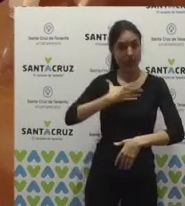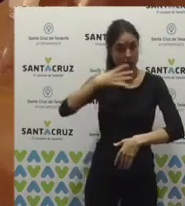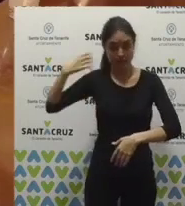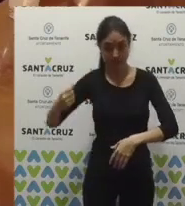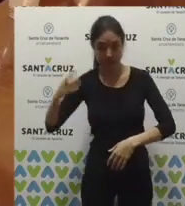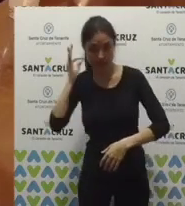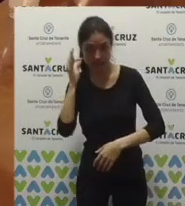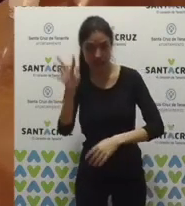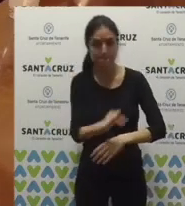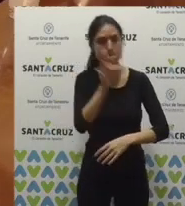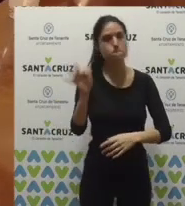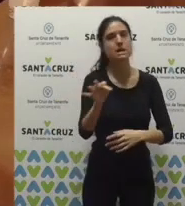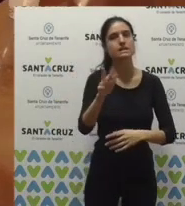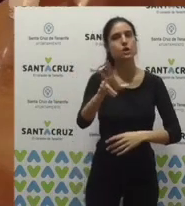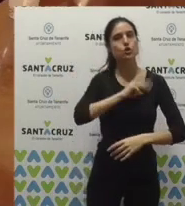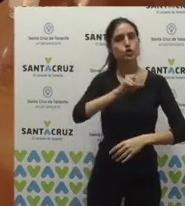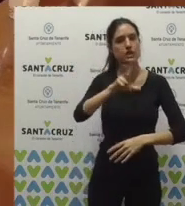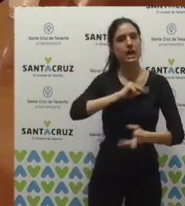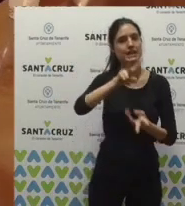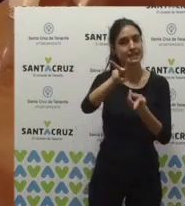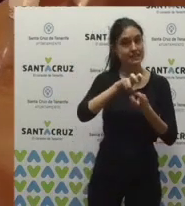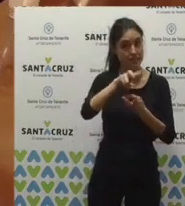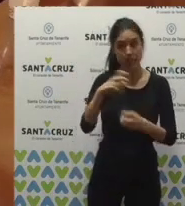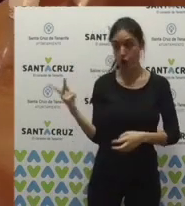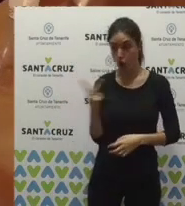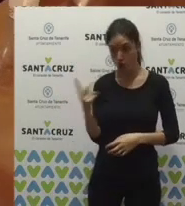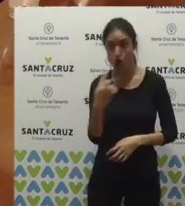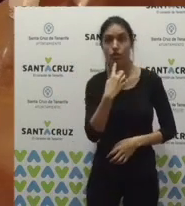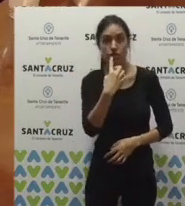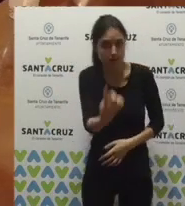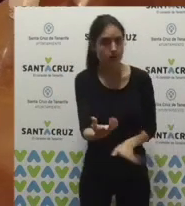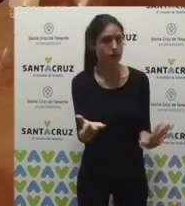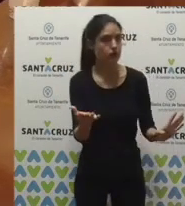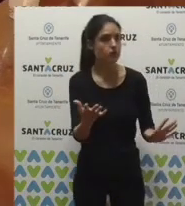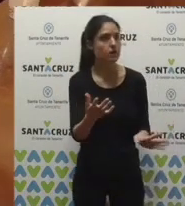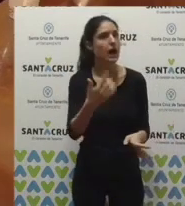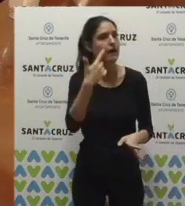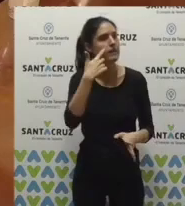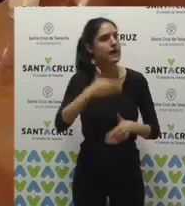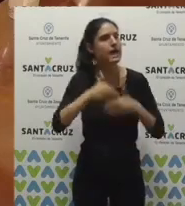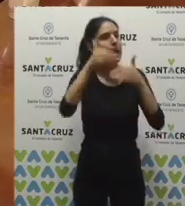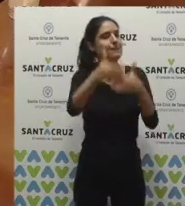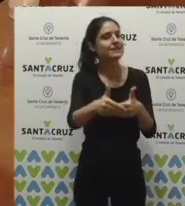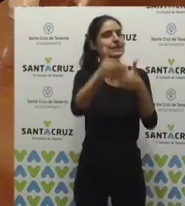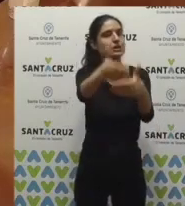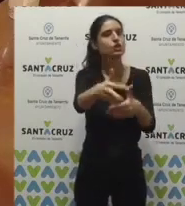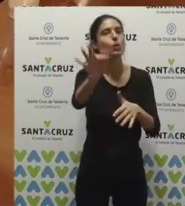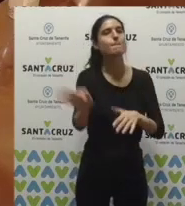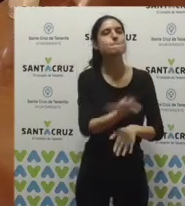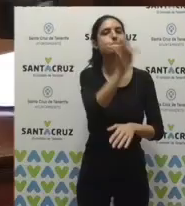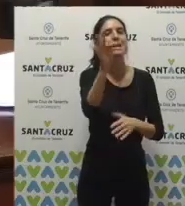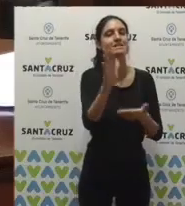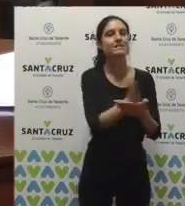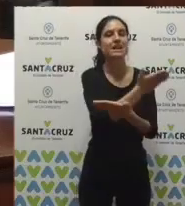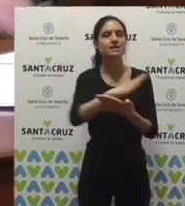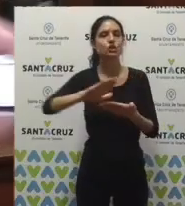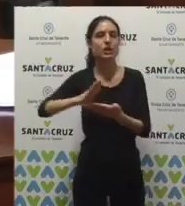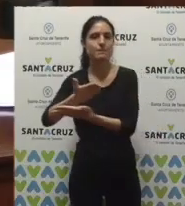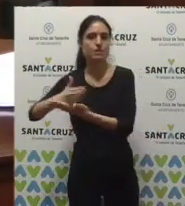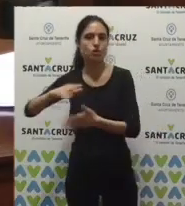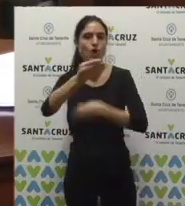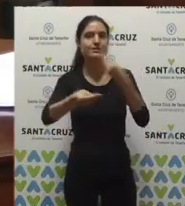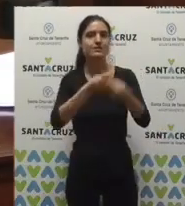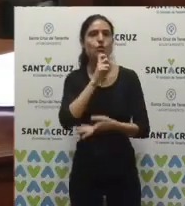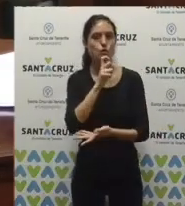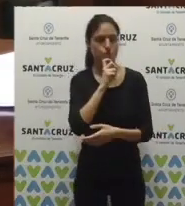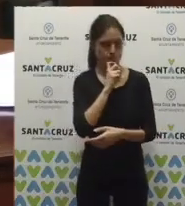concejal el concejal de hacienda hizo el anuncio de qué es y cómo se iba a hacer ese aplazamiento y esa fraccionamiento otro ejemplo pone